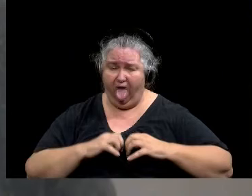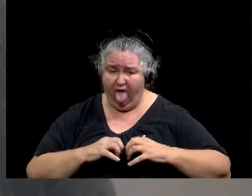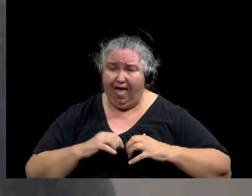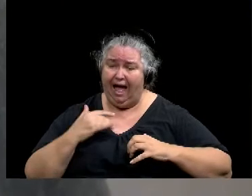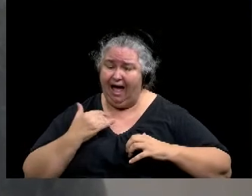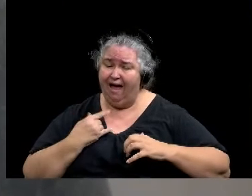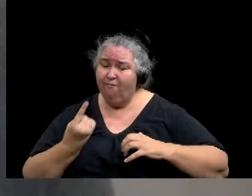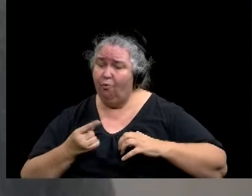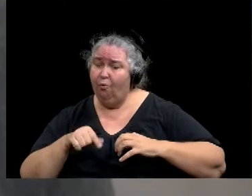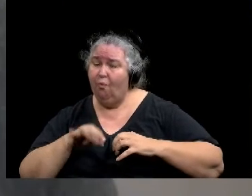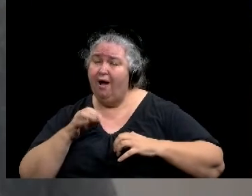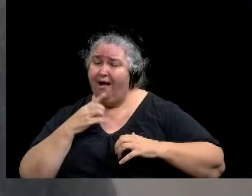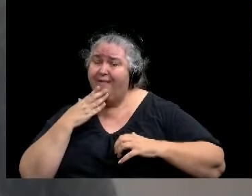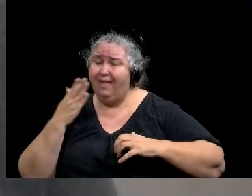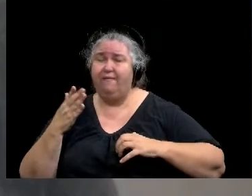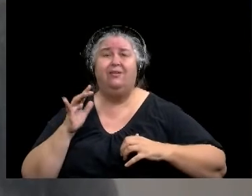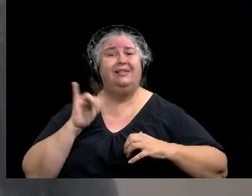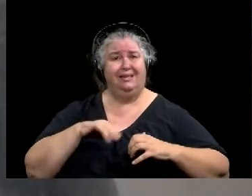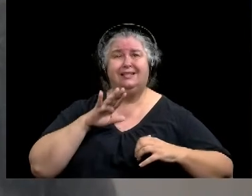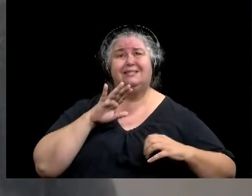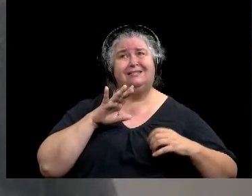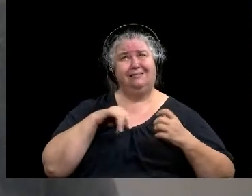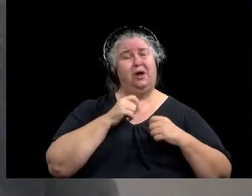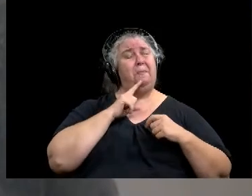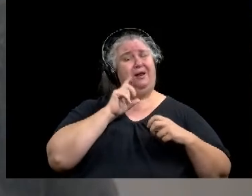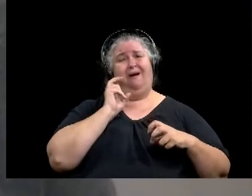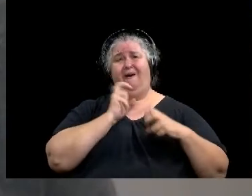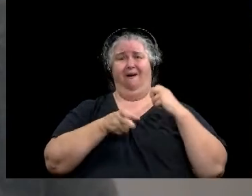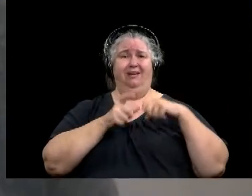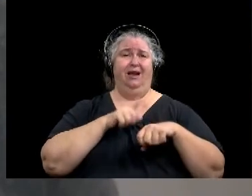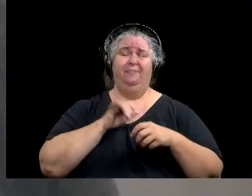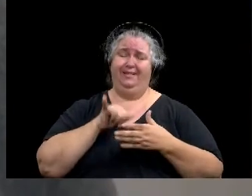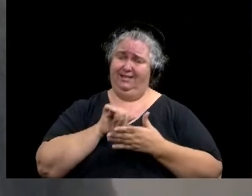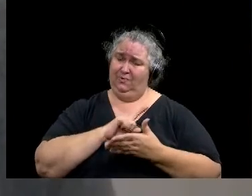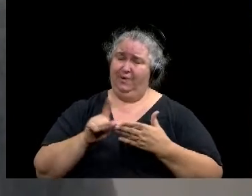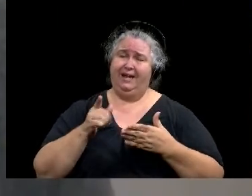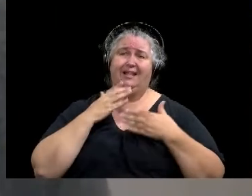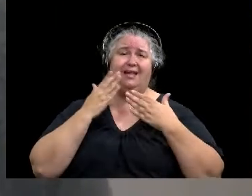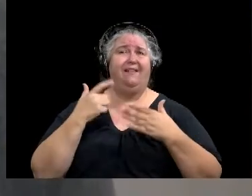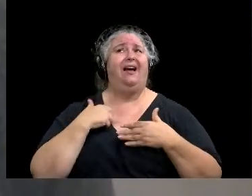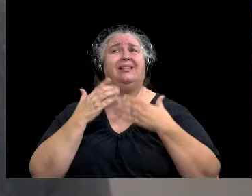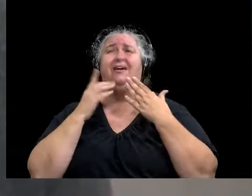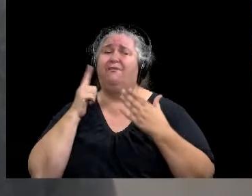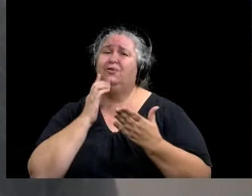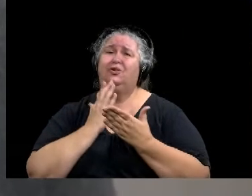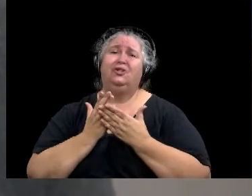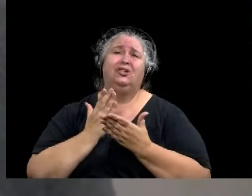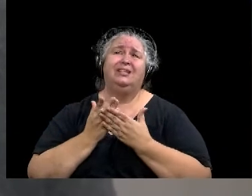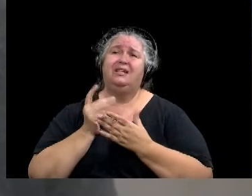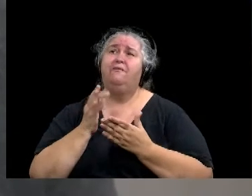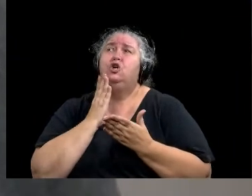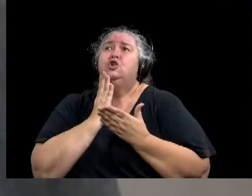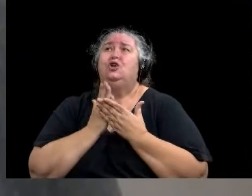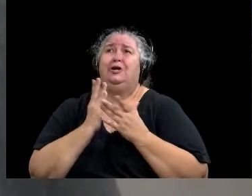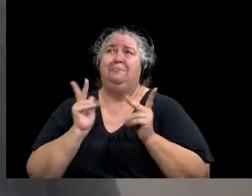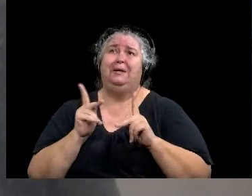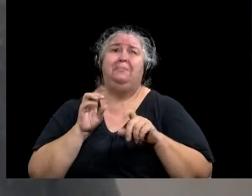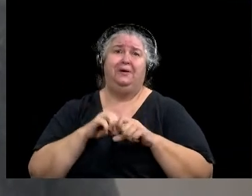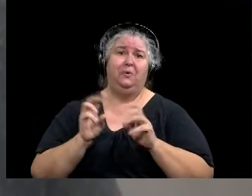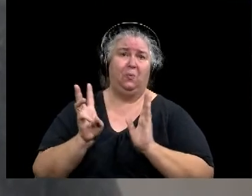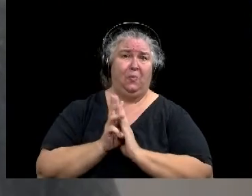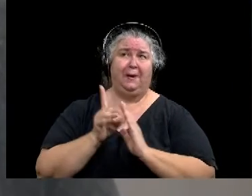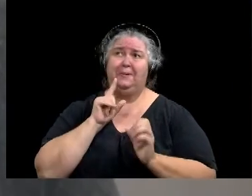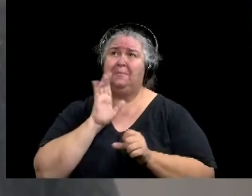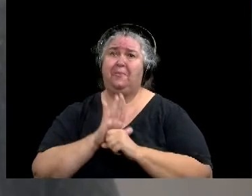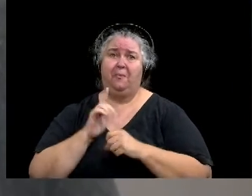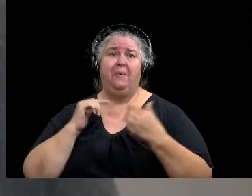de que lo que tenemos alrededor de nosotros en tiempos más duros y gracias por las personas buenas